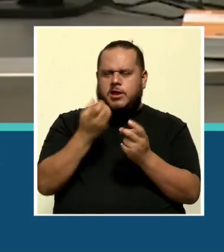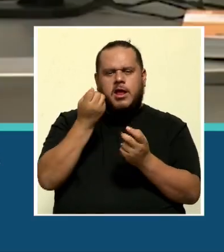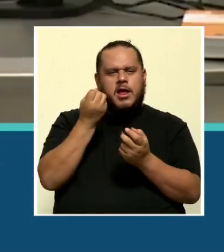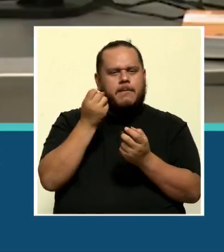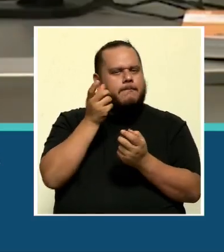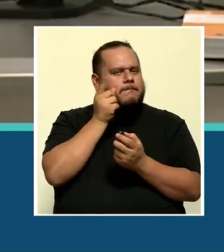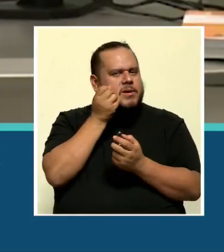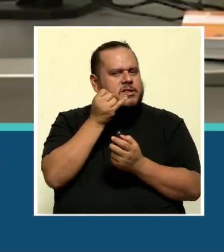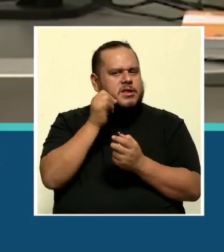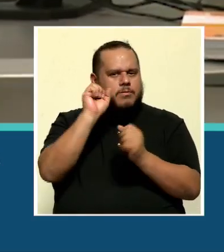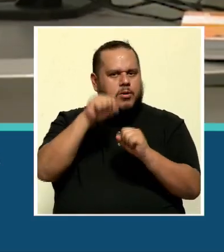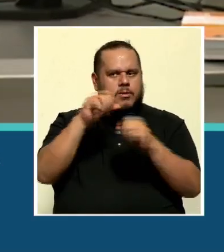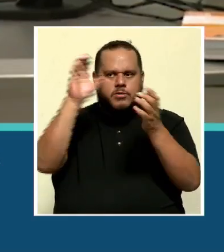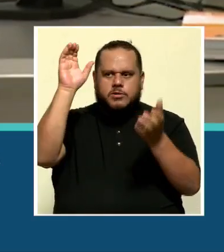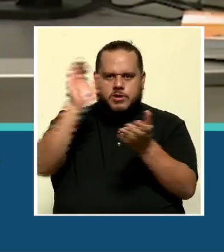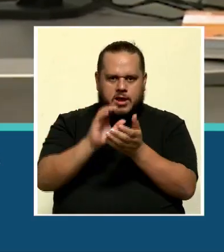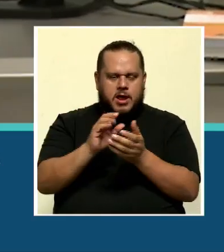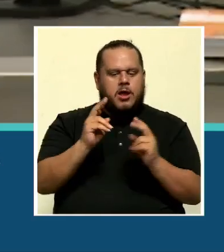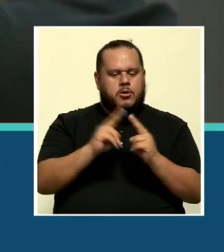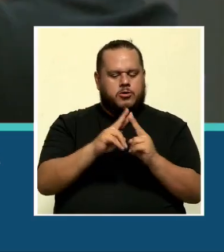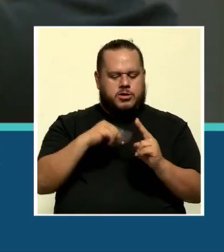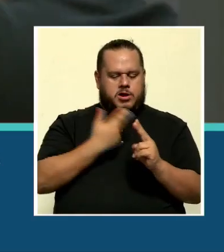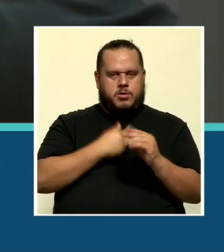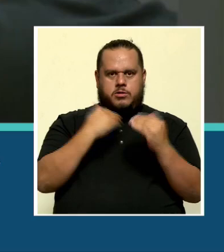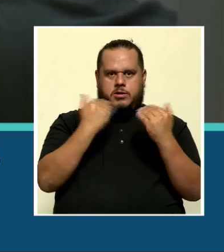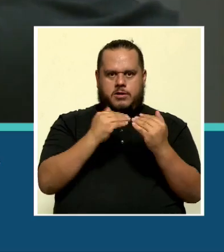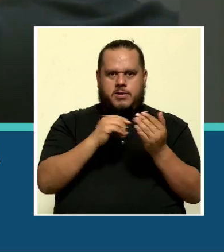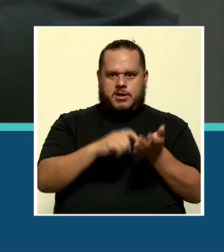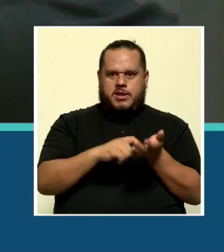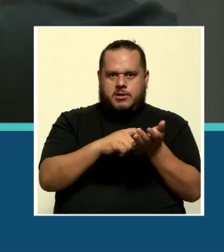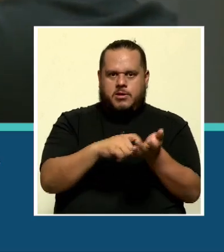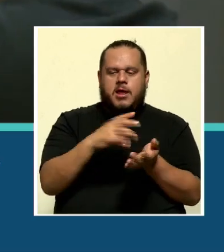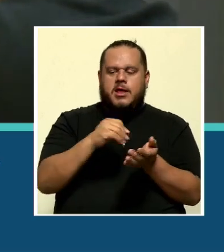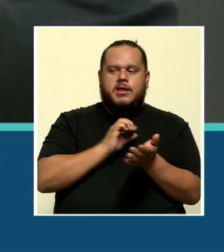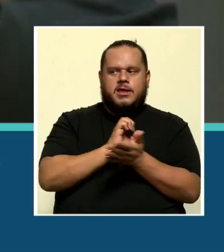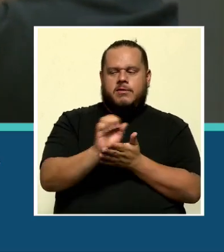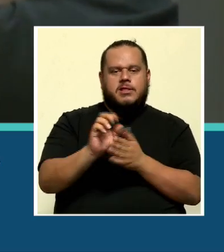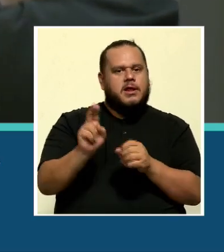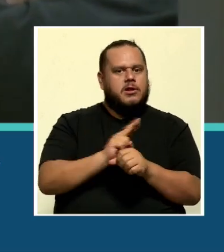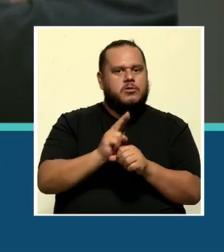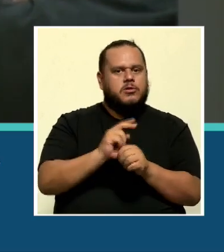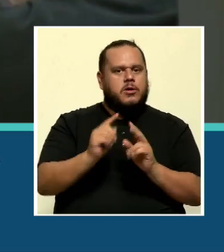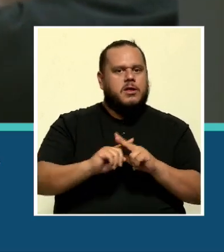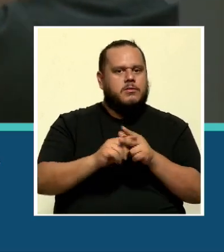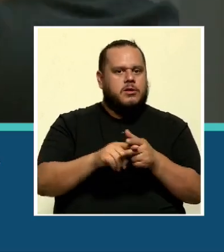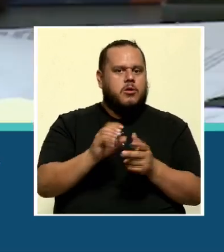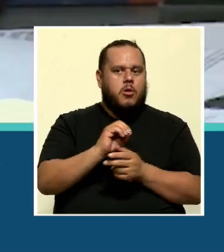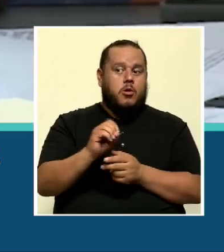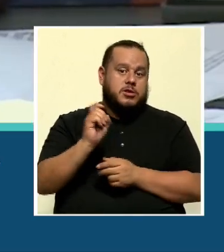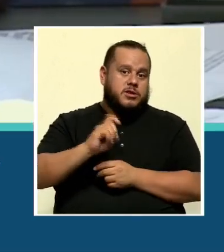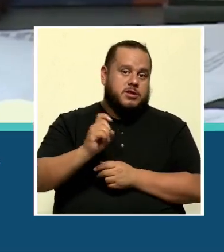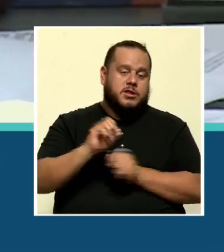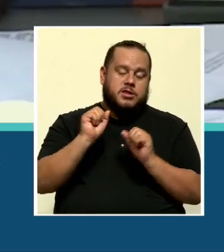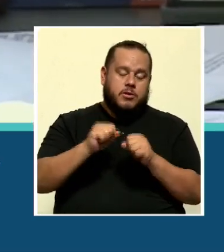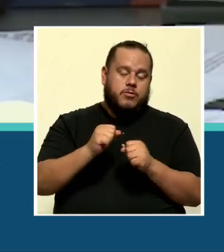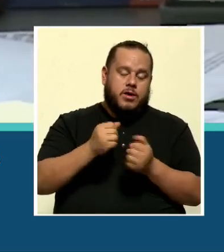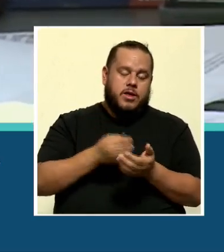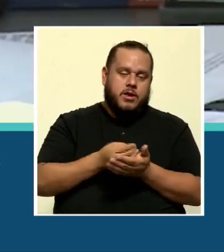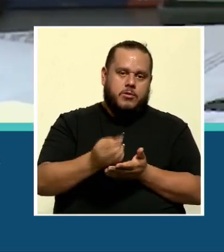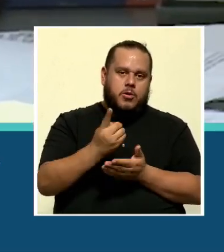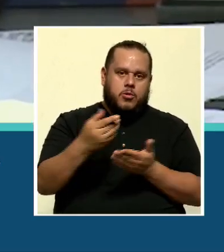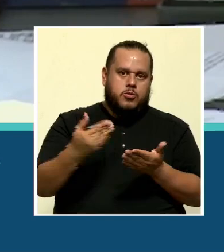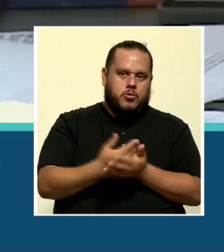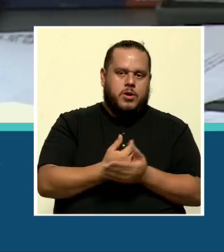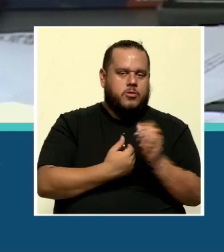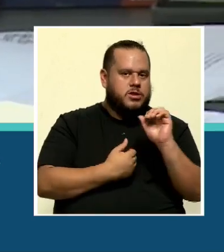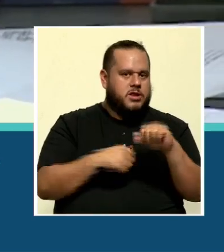nuestro nivel de endeudamiento y determinar si se debe limitar el uso de préstamos o si en caso de requerirlo se puede adquirir uno nuevo